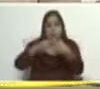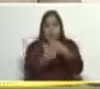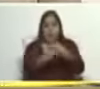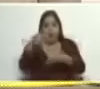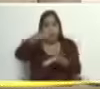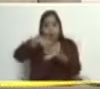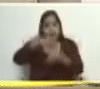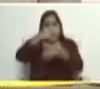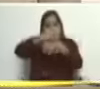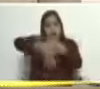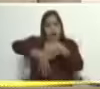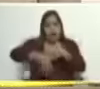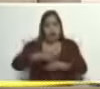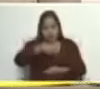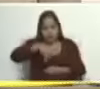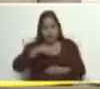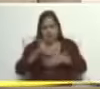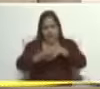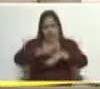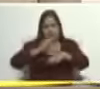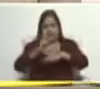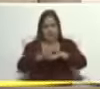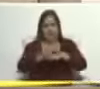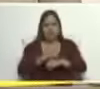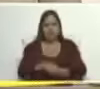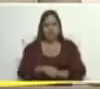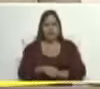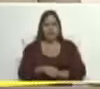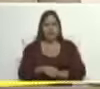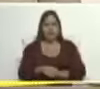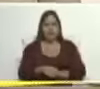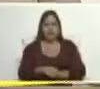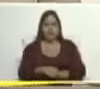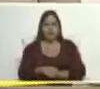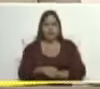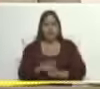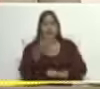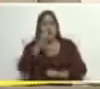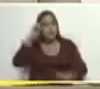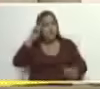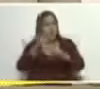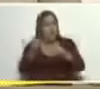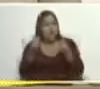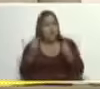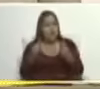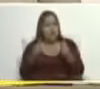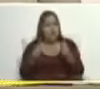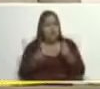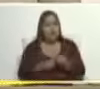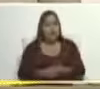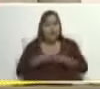Y nuestra membresía en el seno del ALBA tiene por objetivo ayudar a otros países